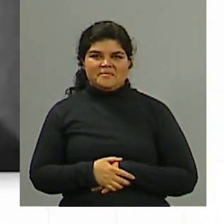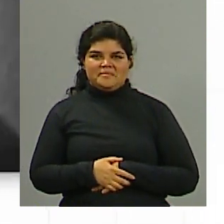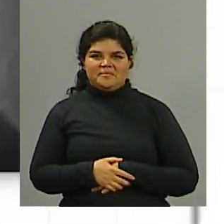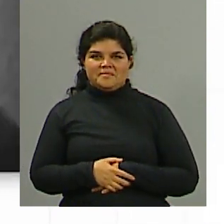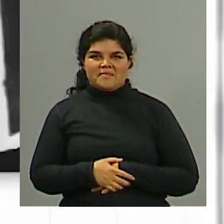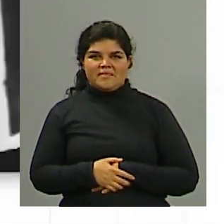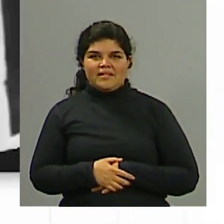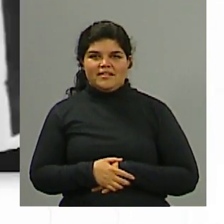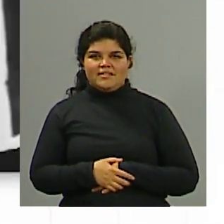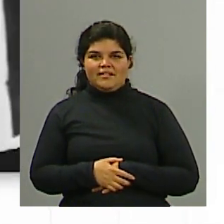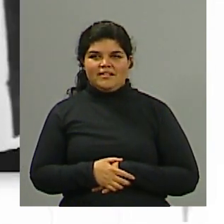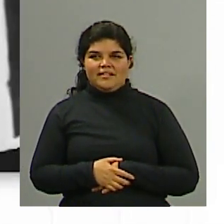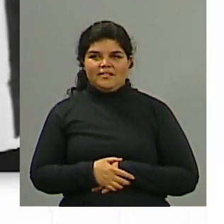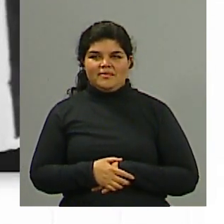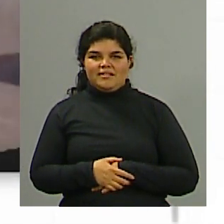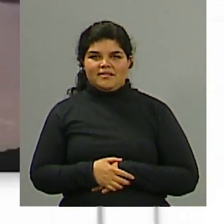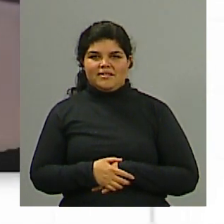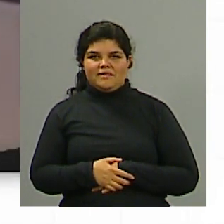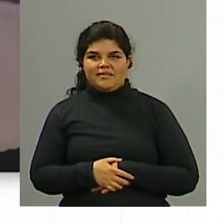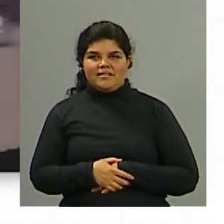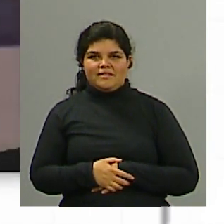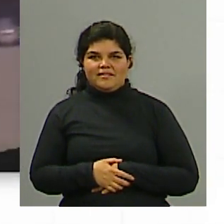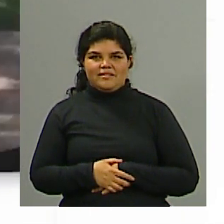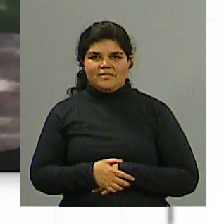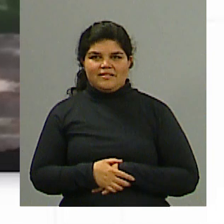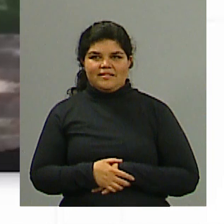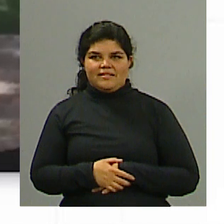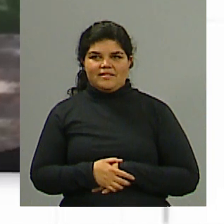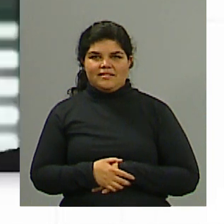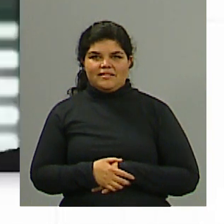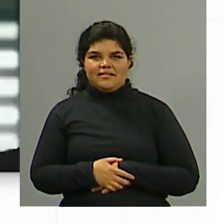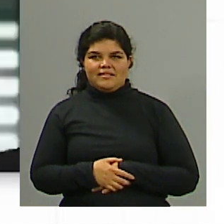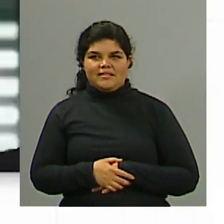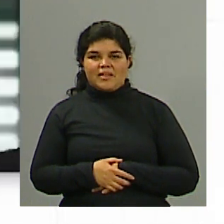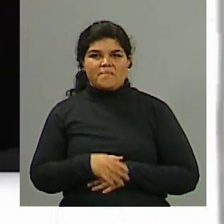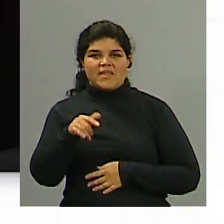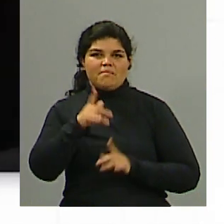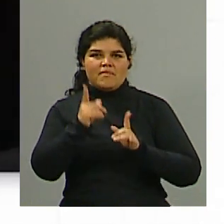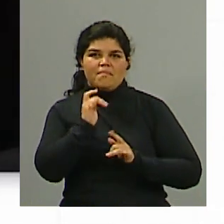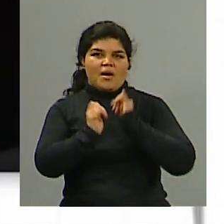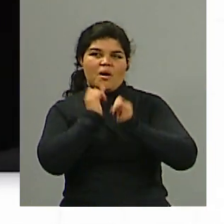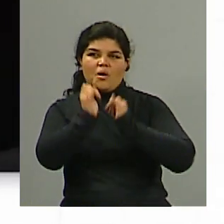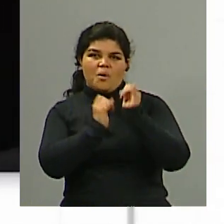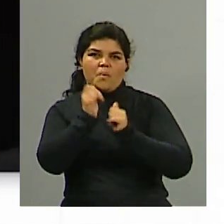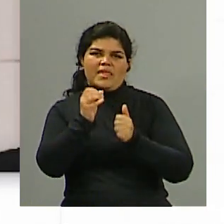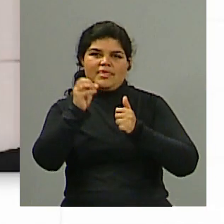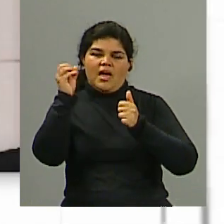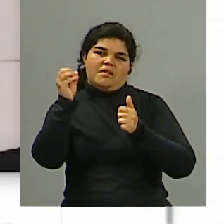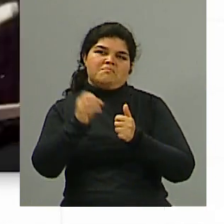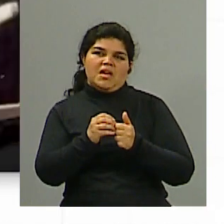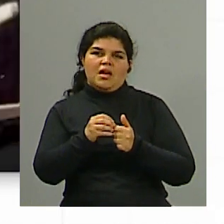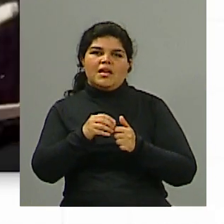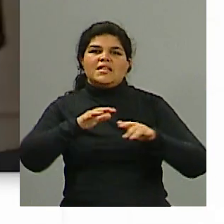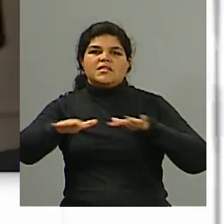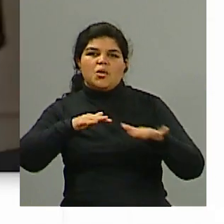con Cacho Fontana y el rapidísimo de Héctor Larrea. La radio es rápida, corta y está donde tiene que estar. Aparece la FM y las voces se hacen intrigantes. Nora Perlé,